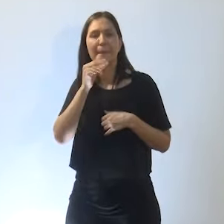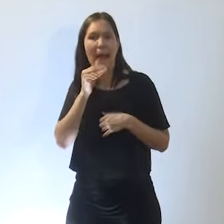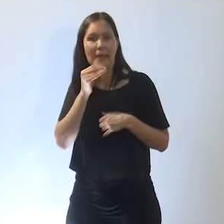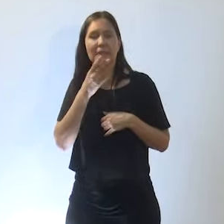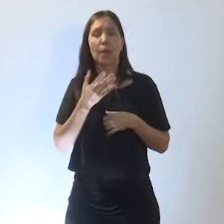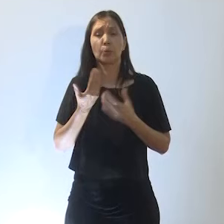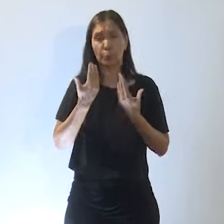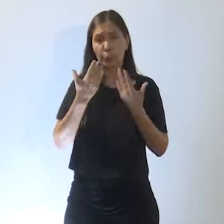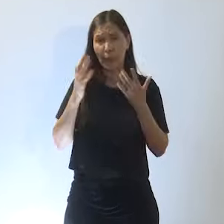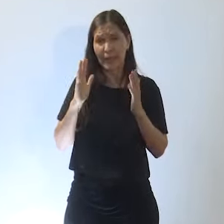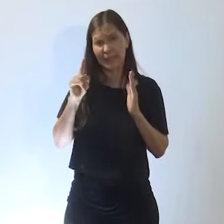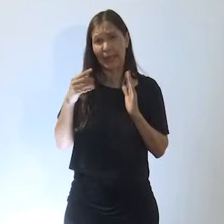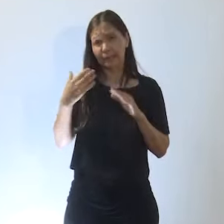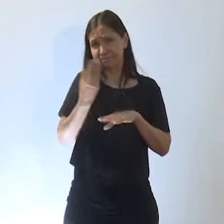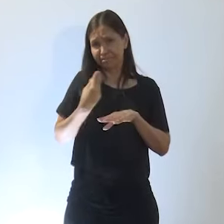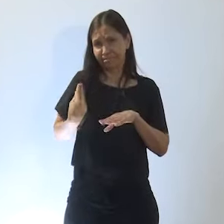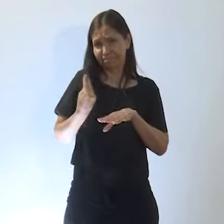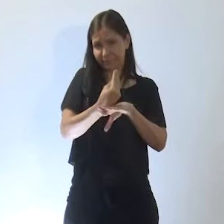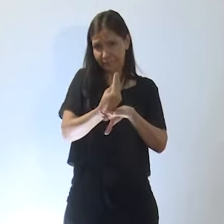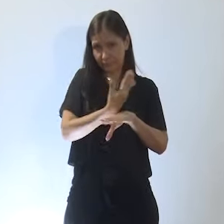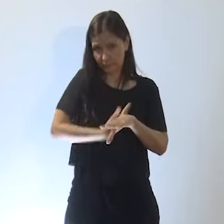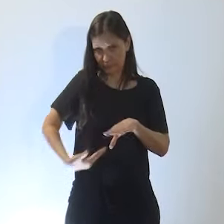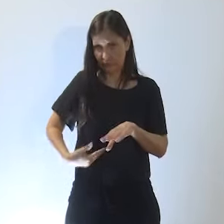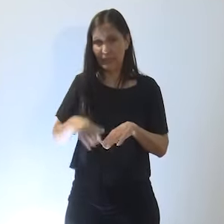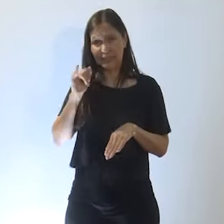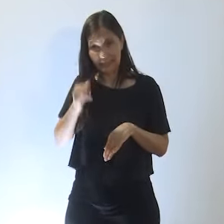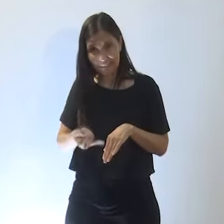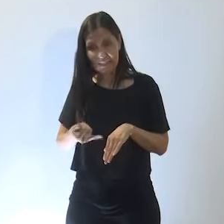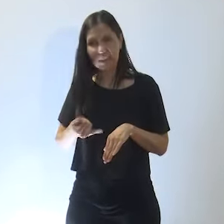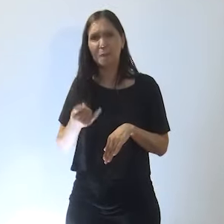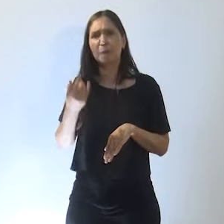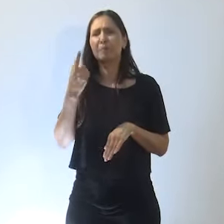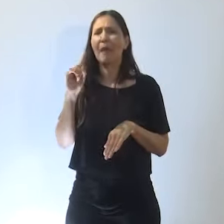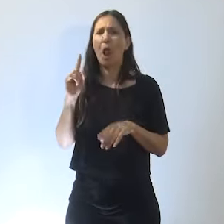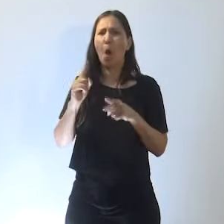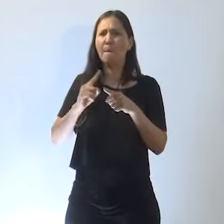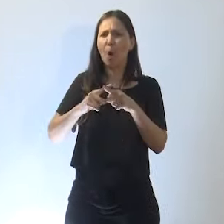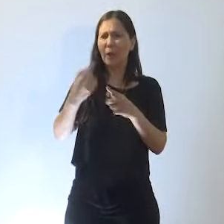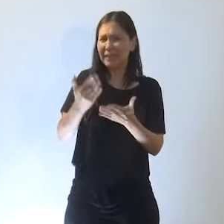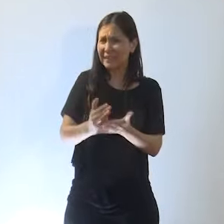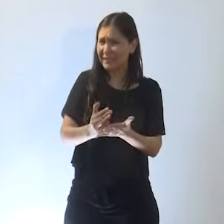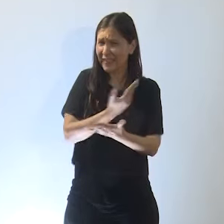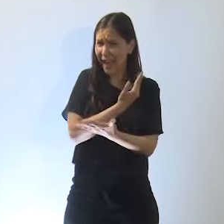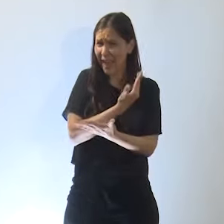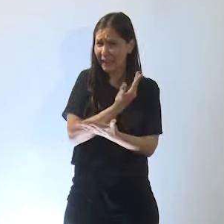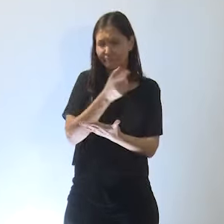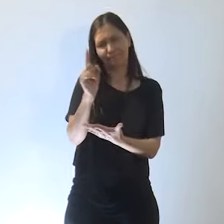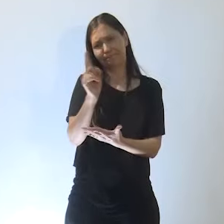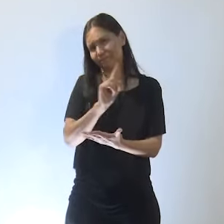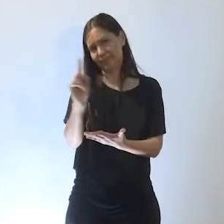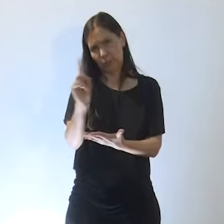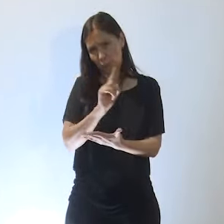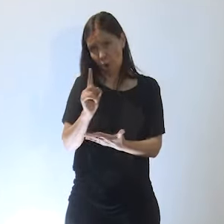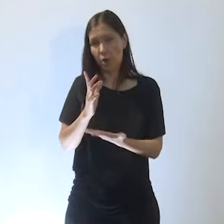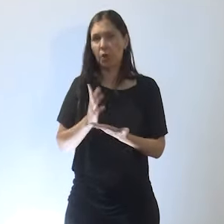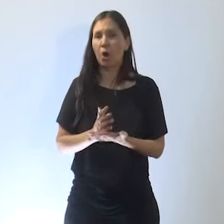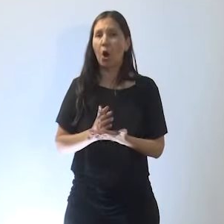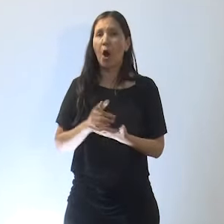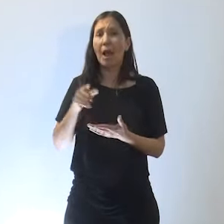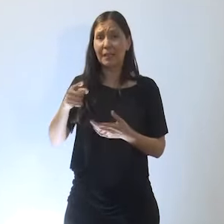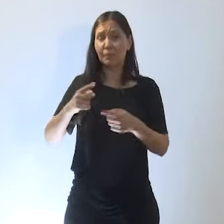candidato pero es eso no puede implicar despolitizar seguir instalando esa discusión política